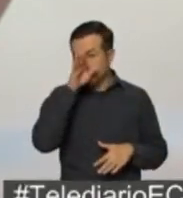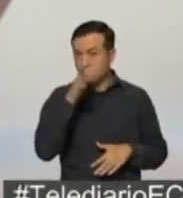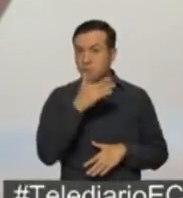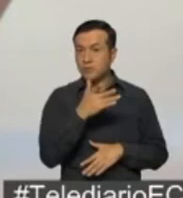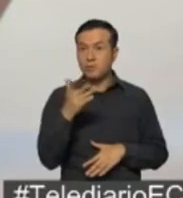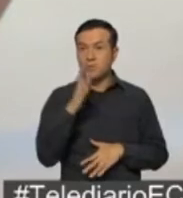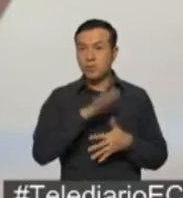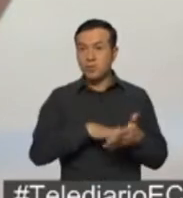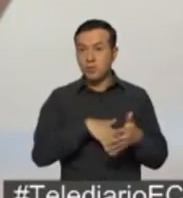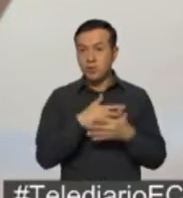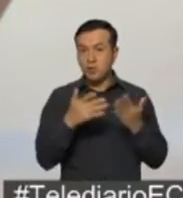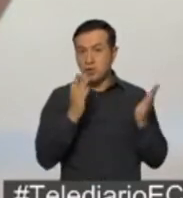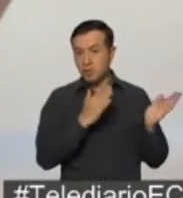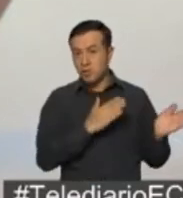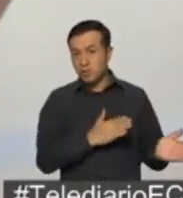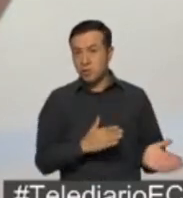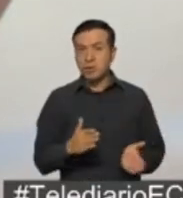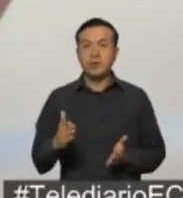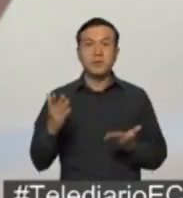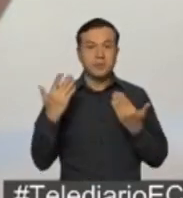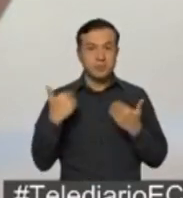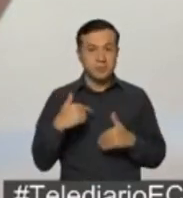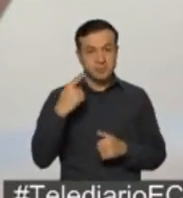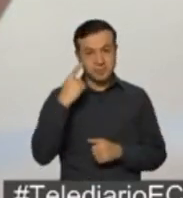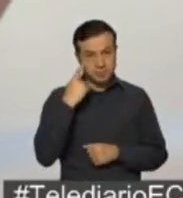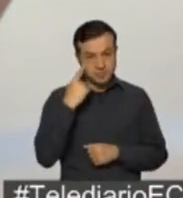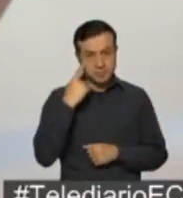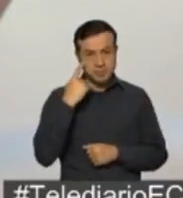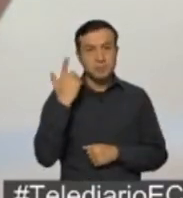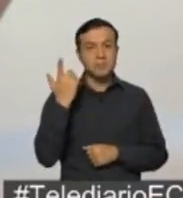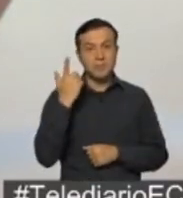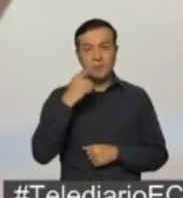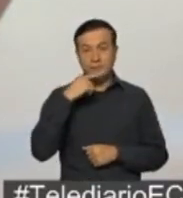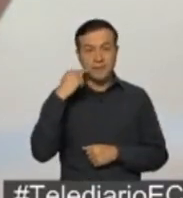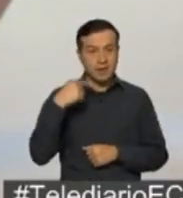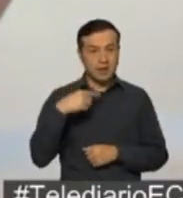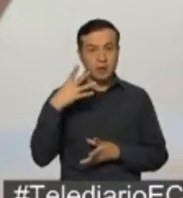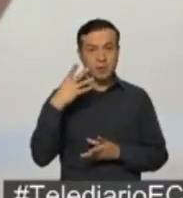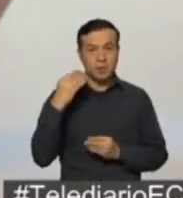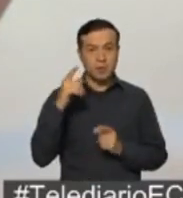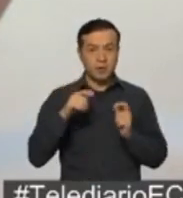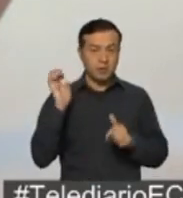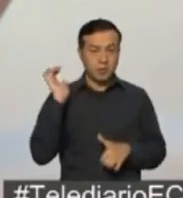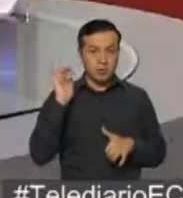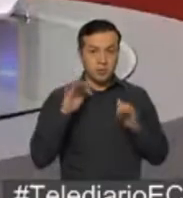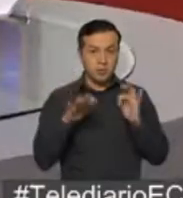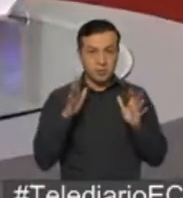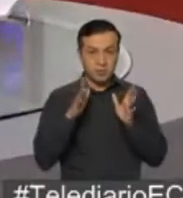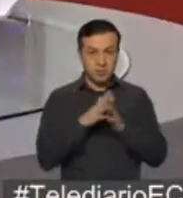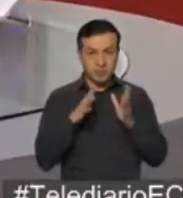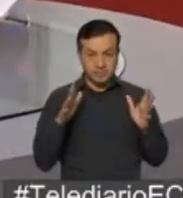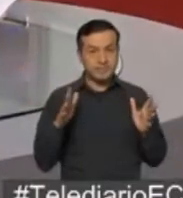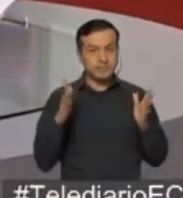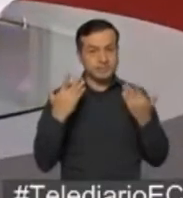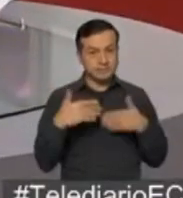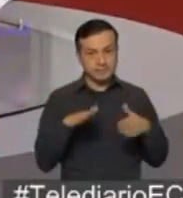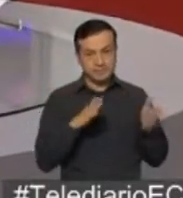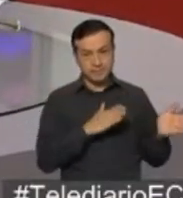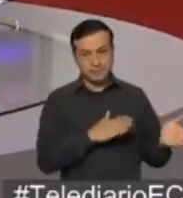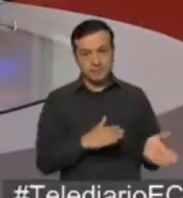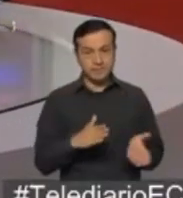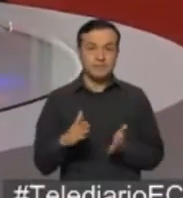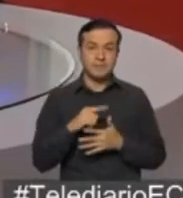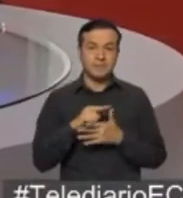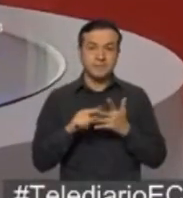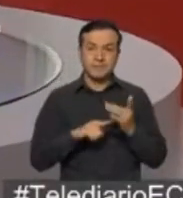unos horarios y con unas frecuencias, pero sabemos que en este feriado que se mueve tal cantidad de gente, se deben incrementar. Debemos incrementar estas